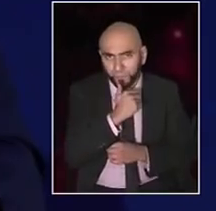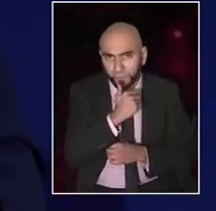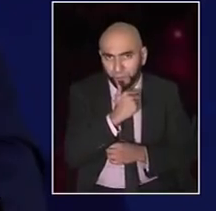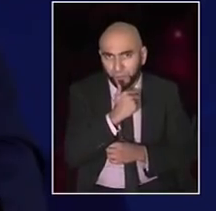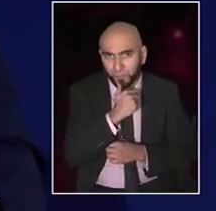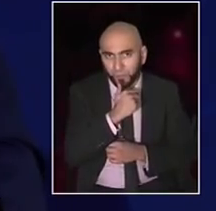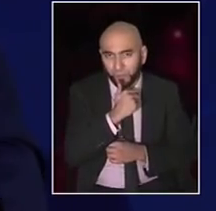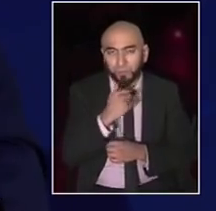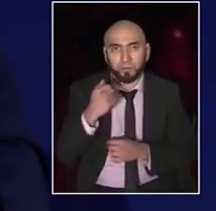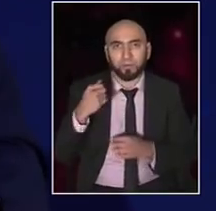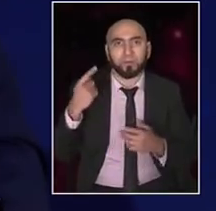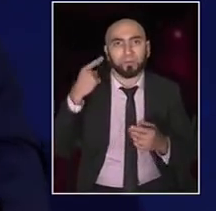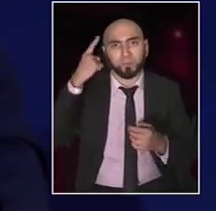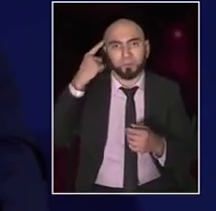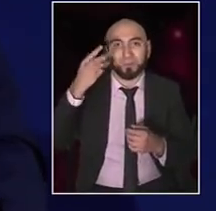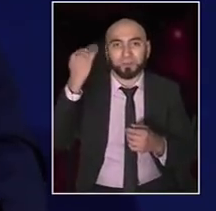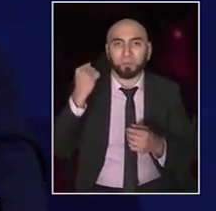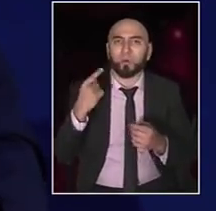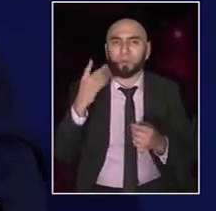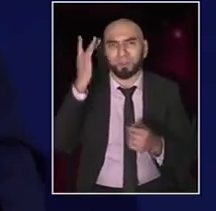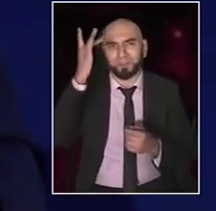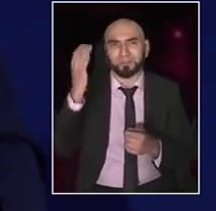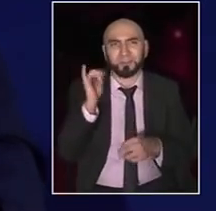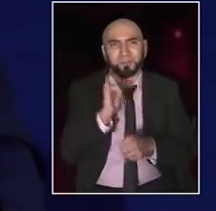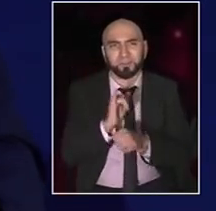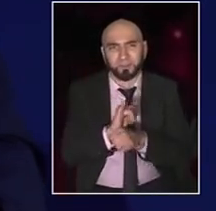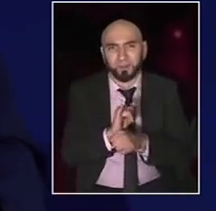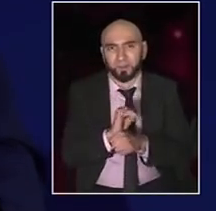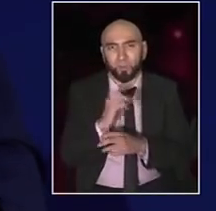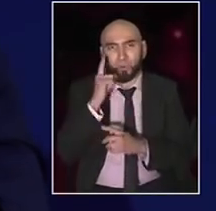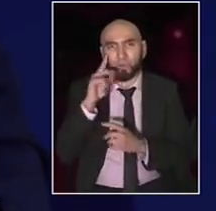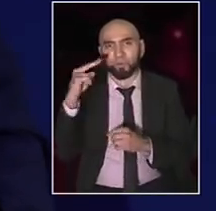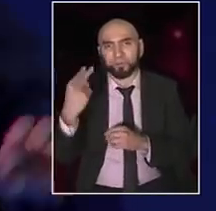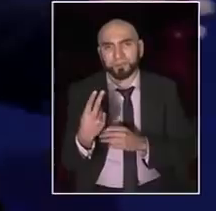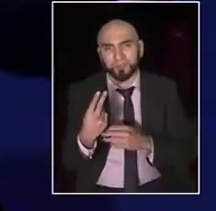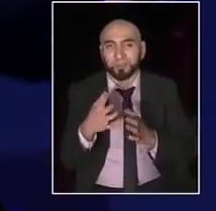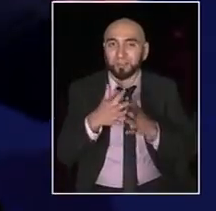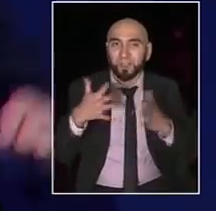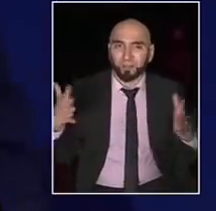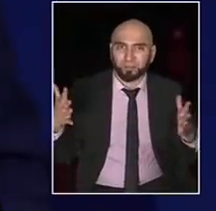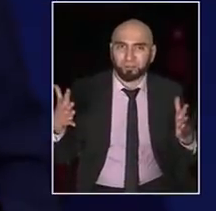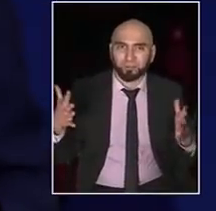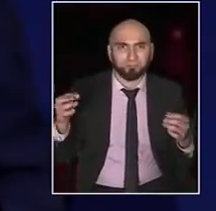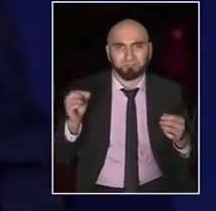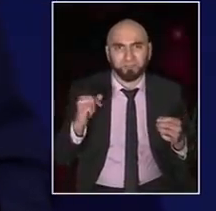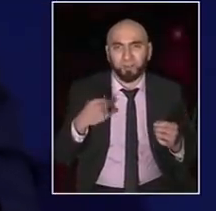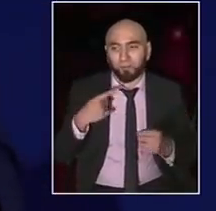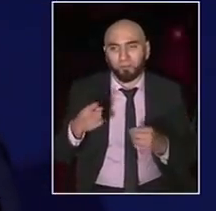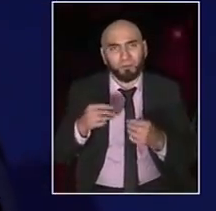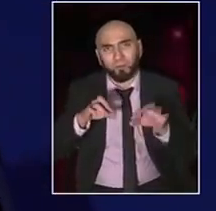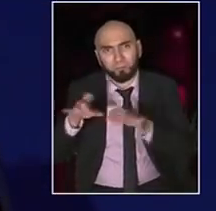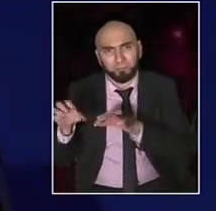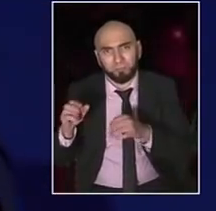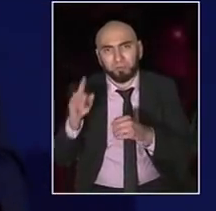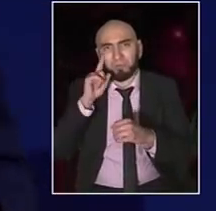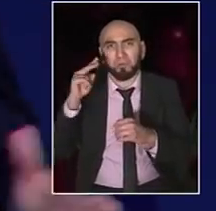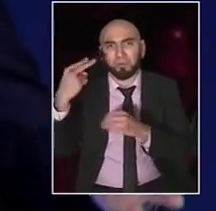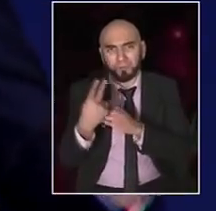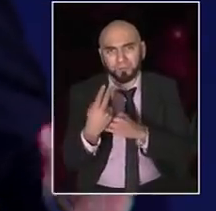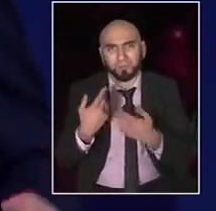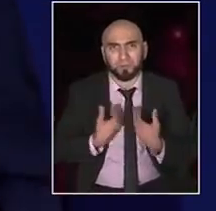una inteligencia artificial que no es nuestra nos conoce tanto a nosotros como nos conoce la inteligencia artificial, los algoritmos o las